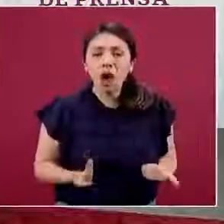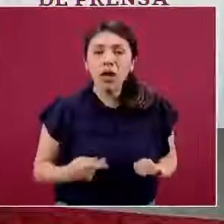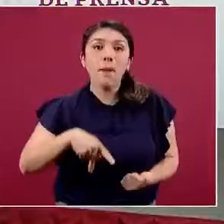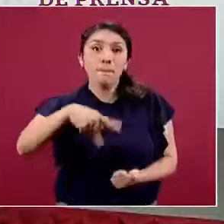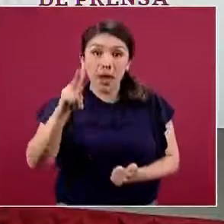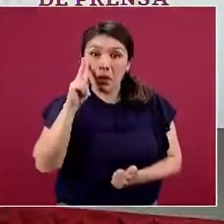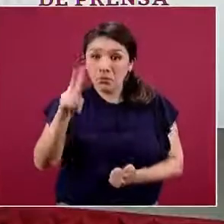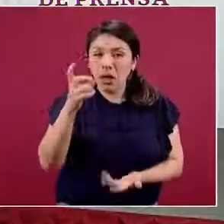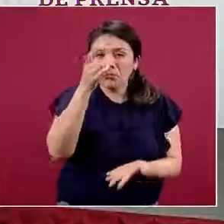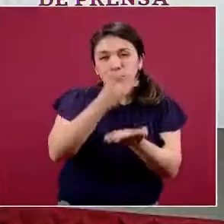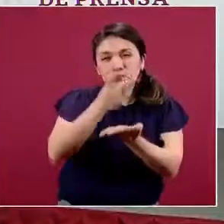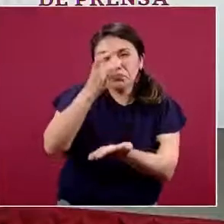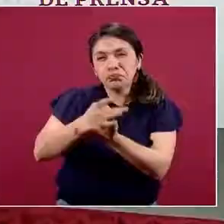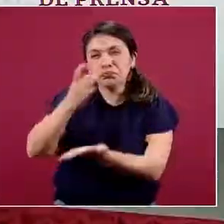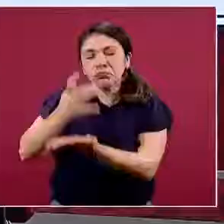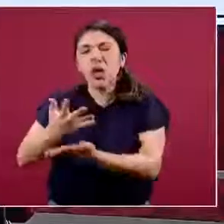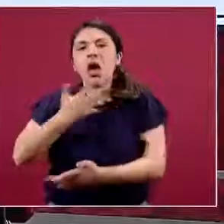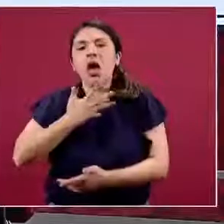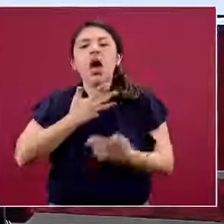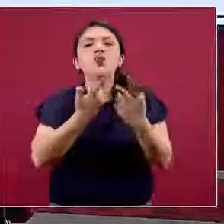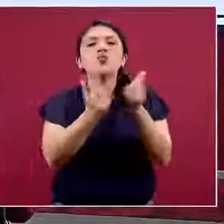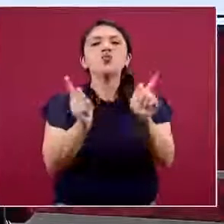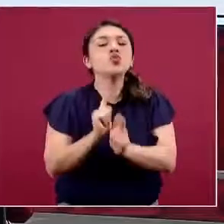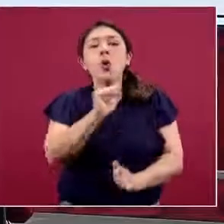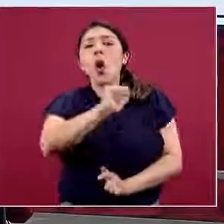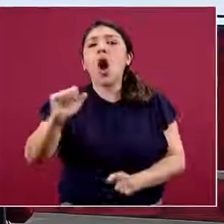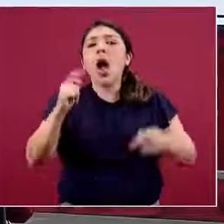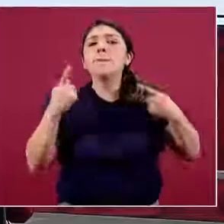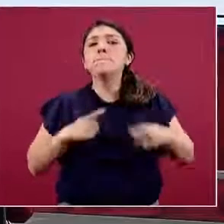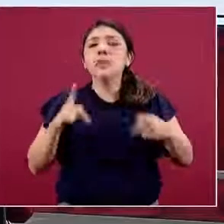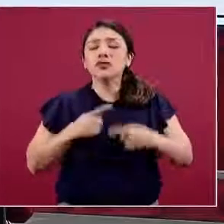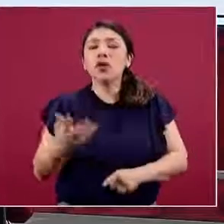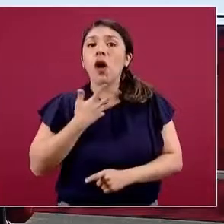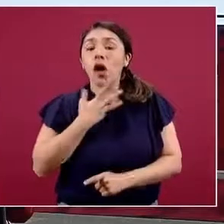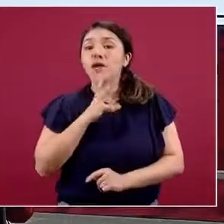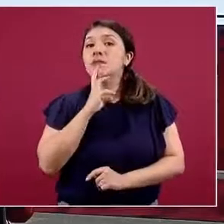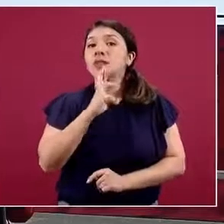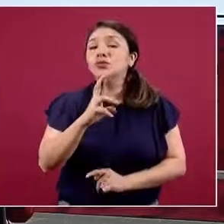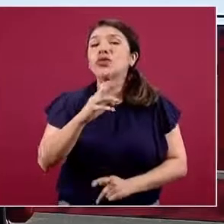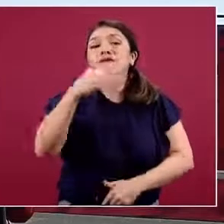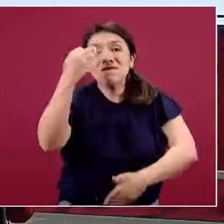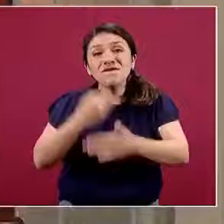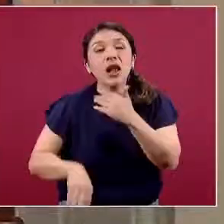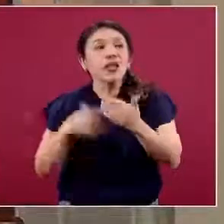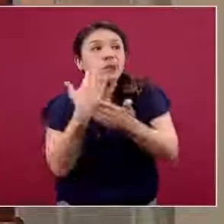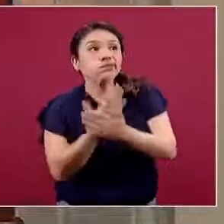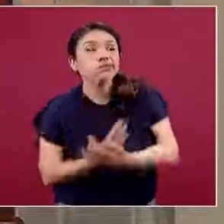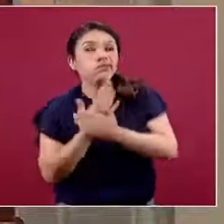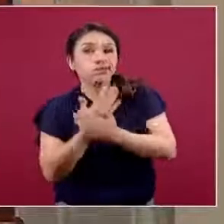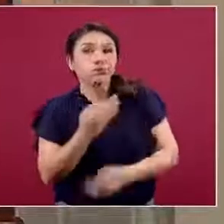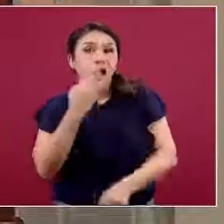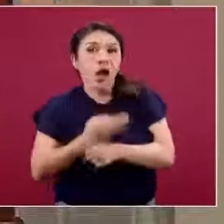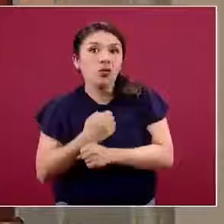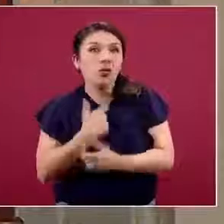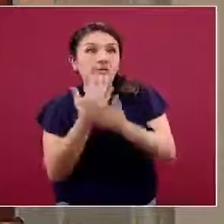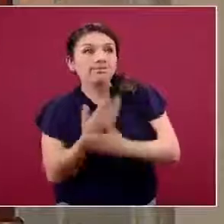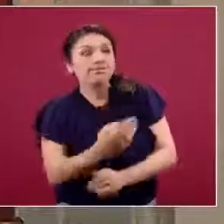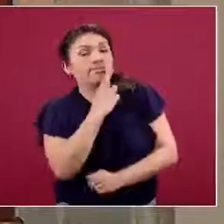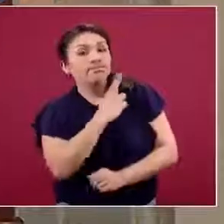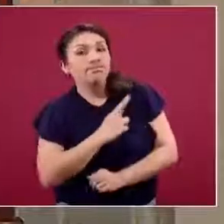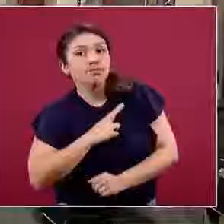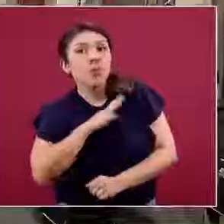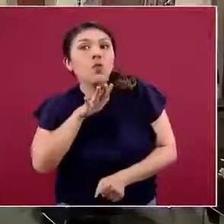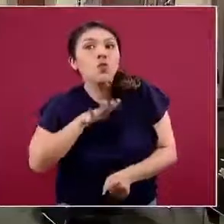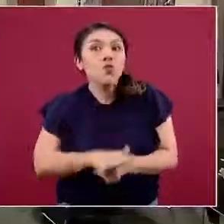sí bien identificado el grupo de personas que tienen un resultado pendiente y que estamos esperando que el mismo se